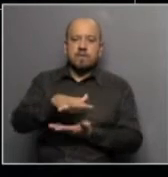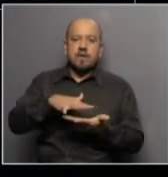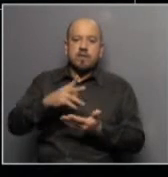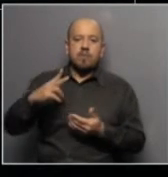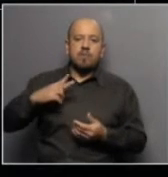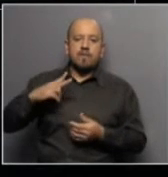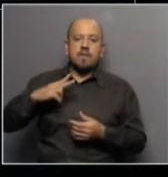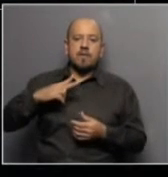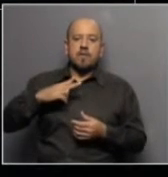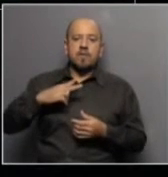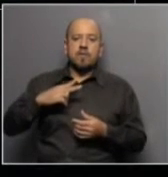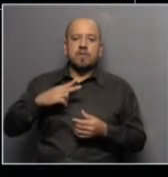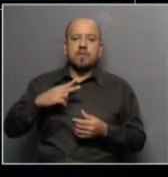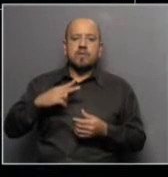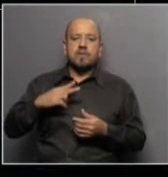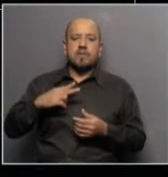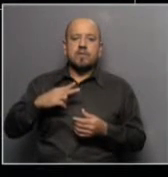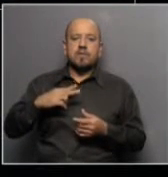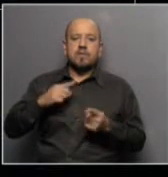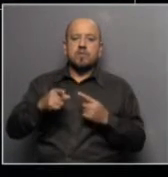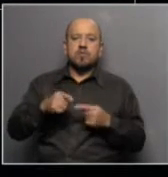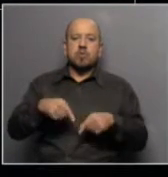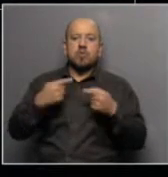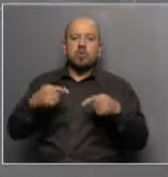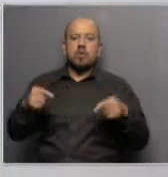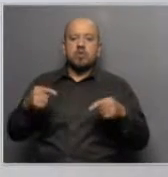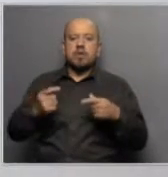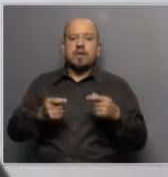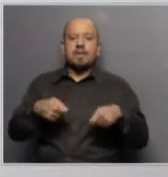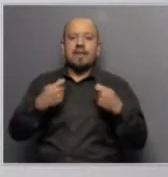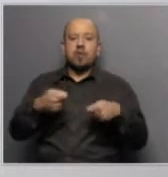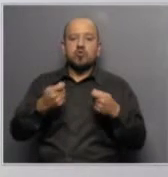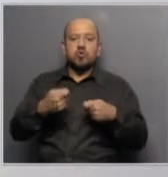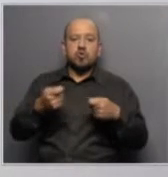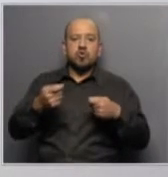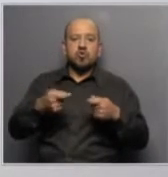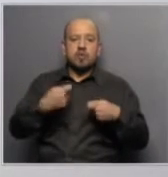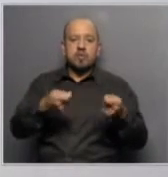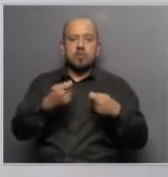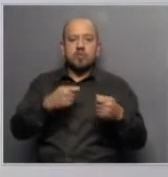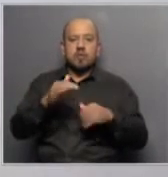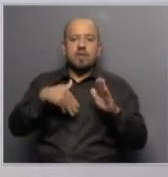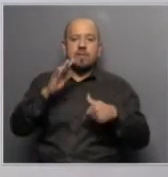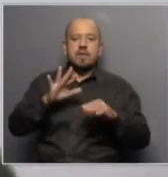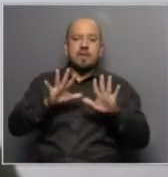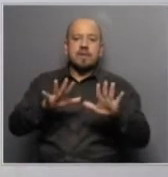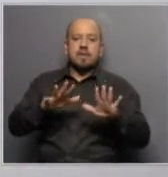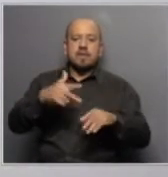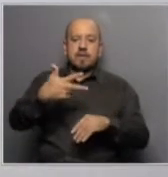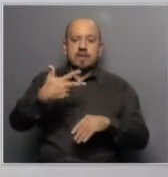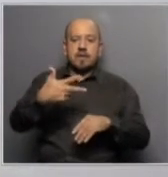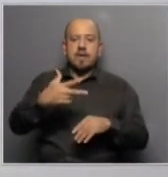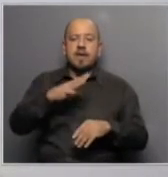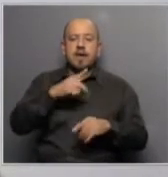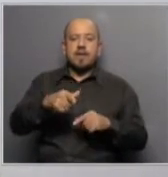es aquella que son productos o negocios inmobiliarios que ocupan una superficie mayor a 10 hectáreas, hay